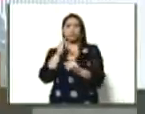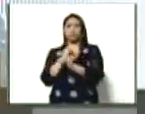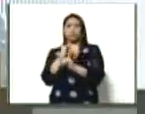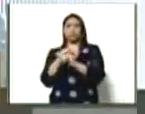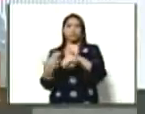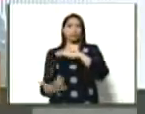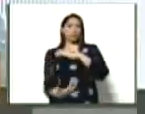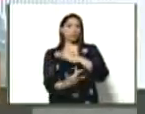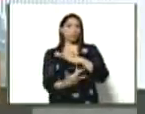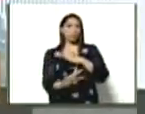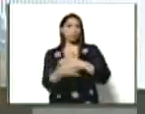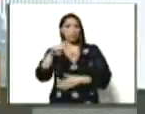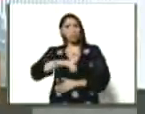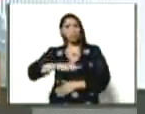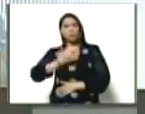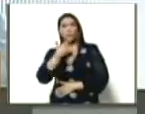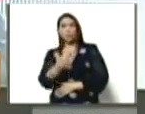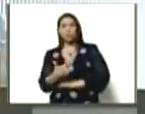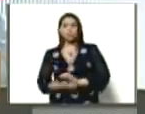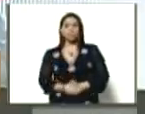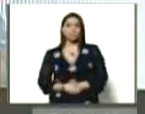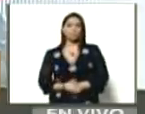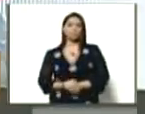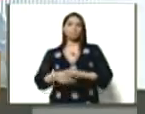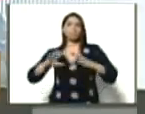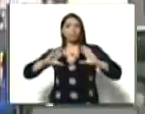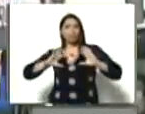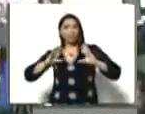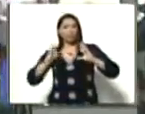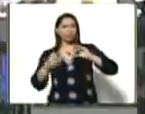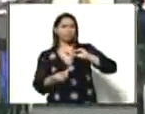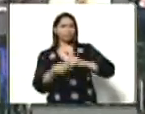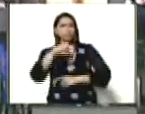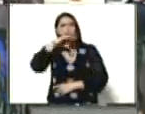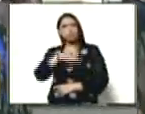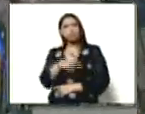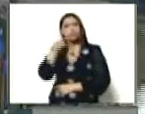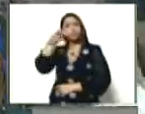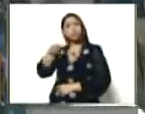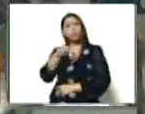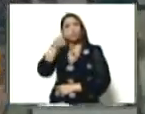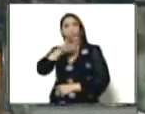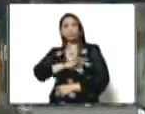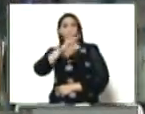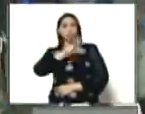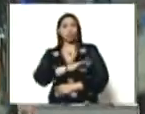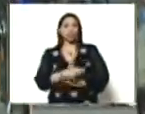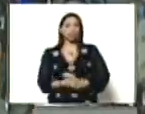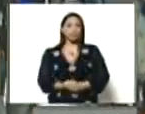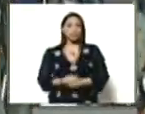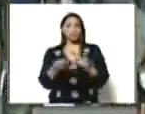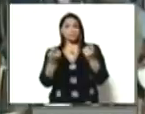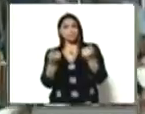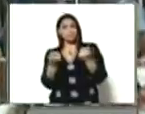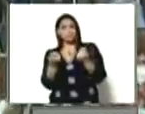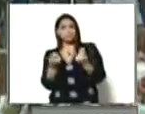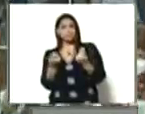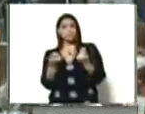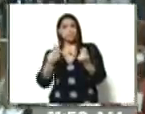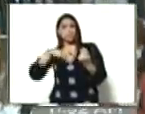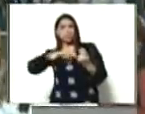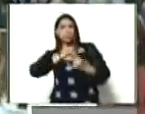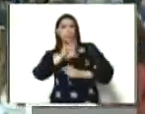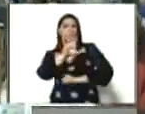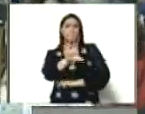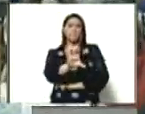podemos decir que en el contexto histórico, político, social, económico de nuestro